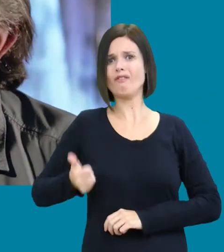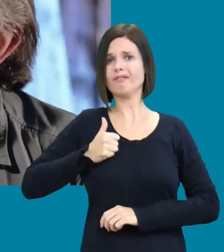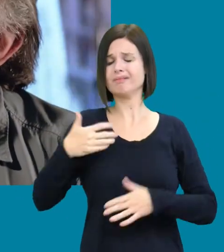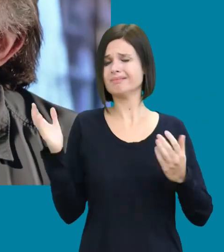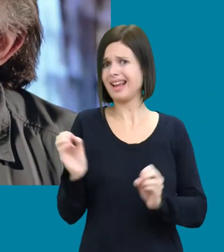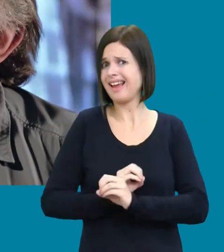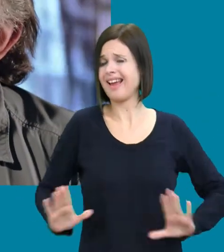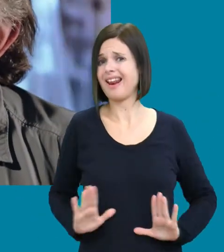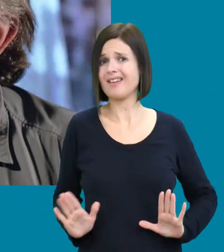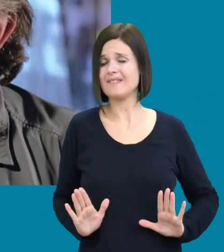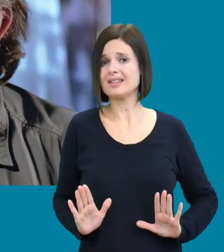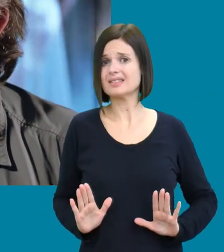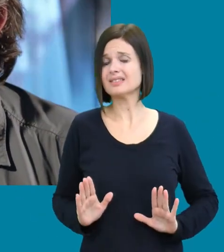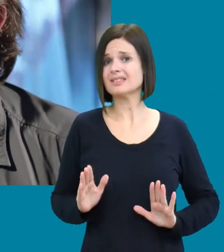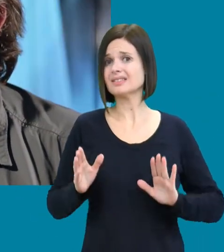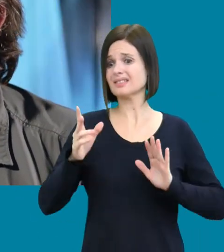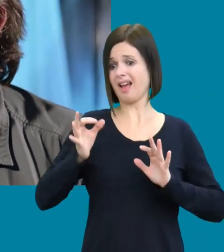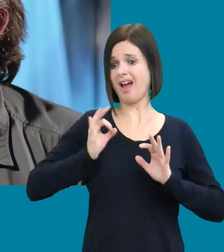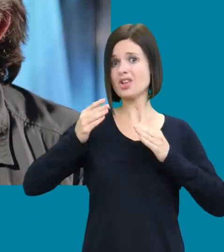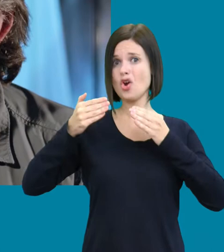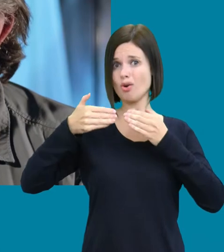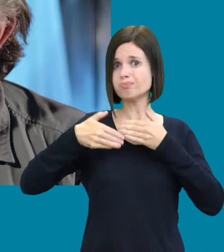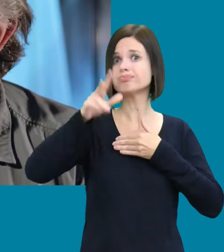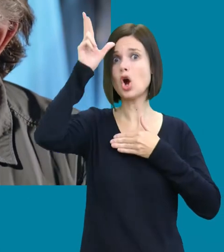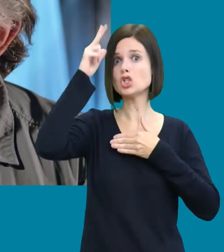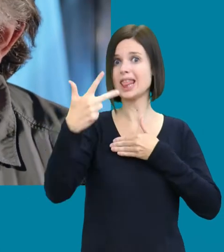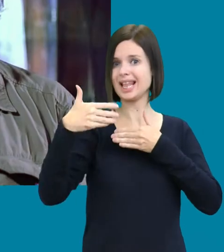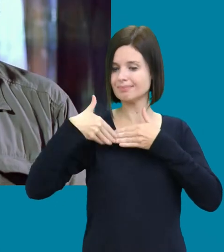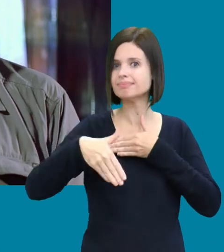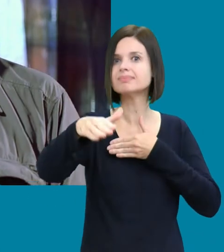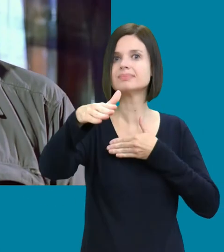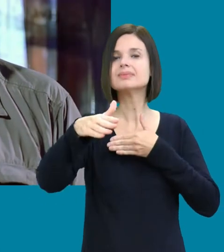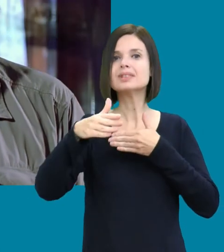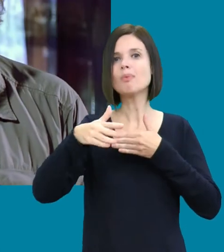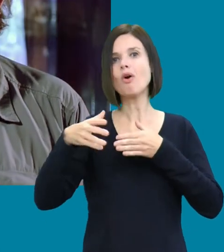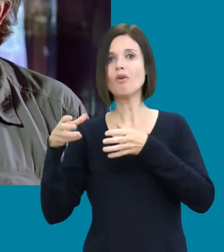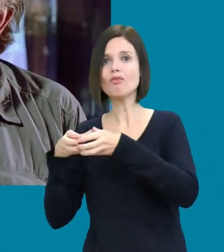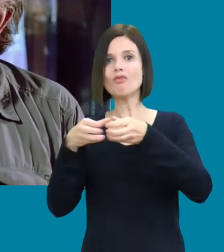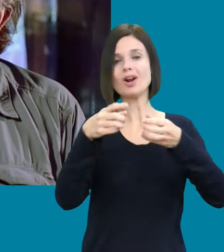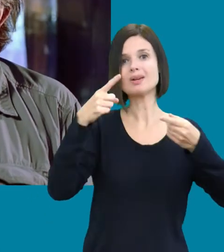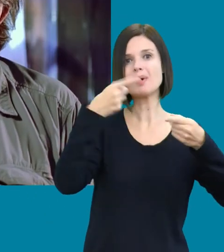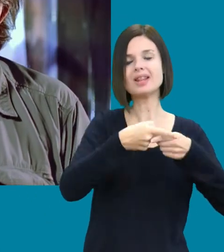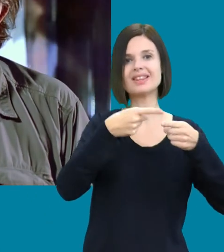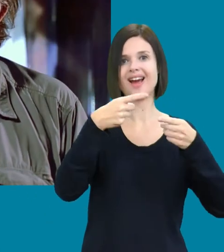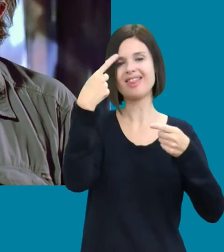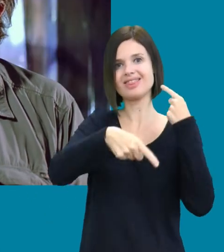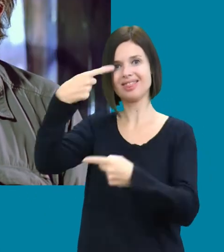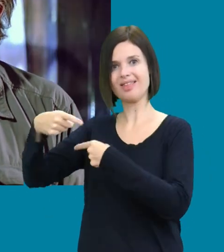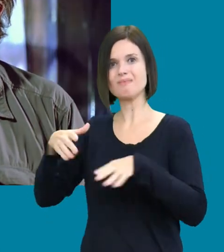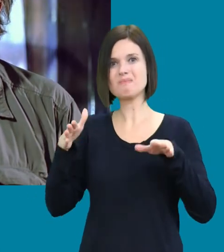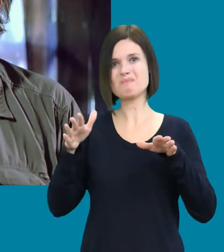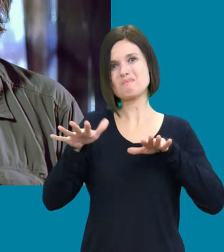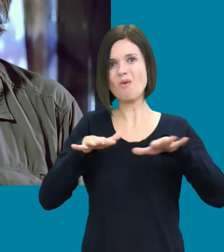dictaduras, por lo que a partir del 83, distintas fuerzas políticas que estábamos